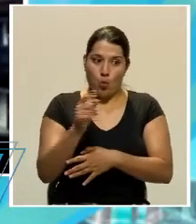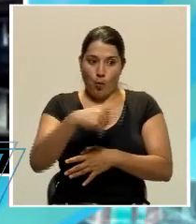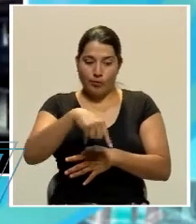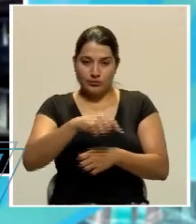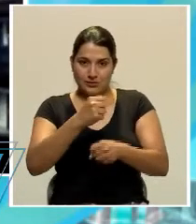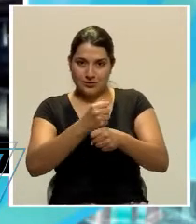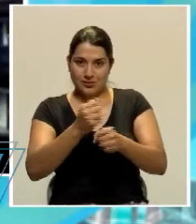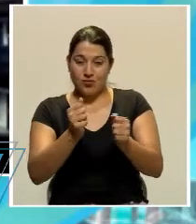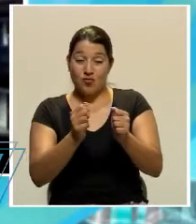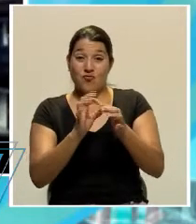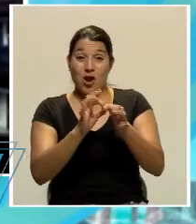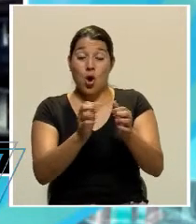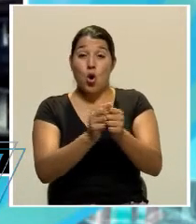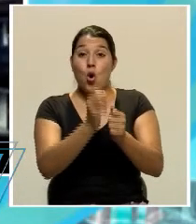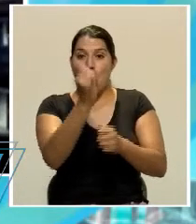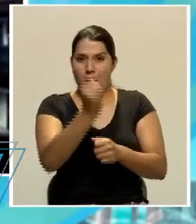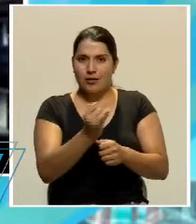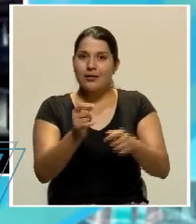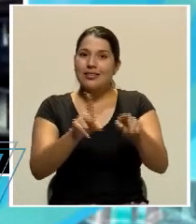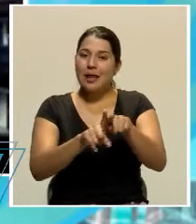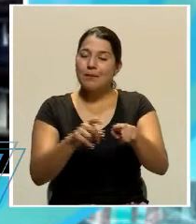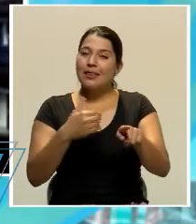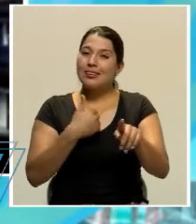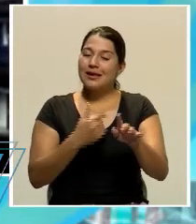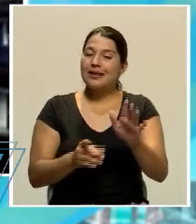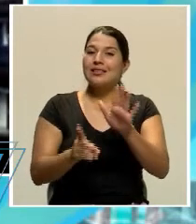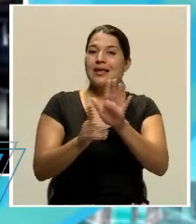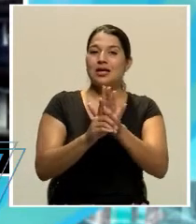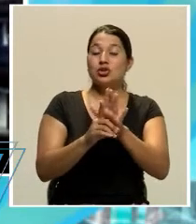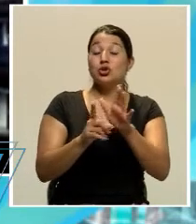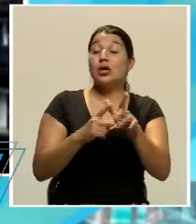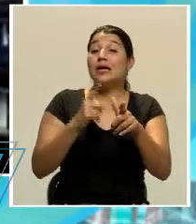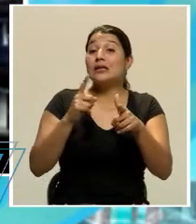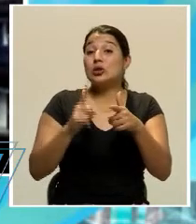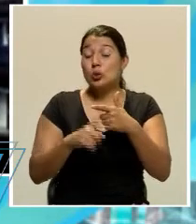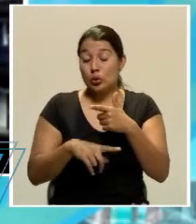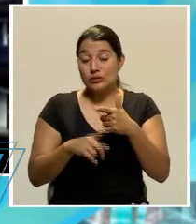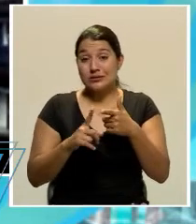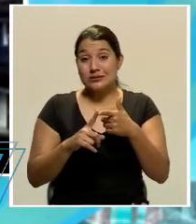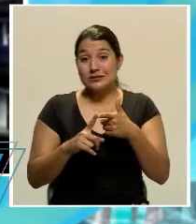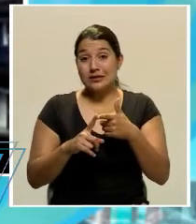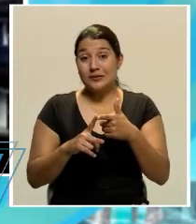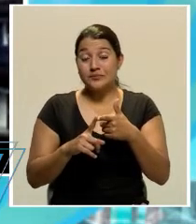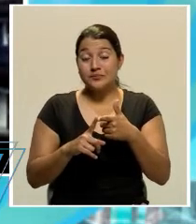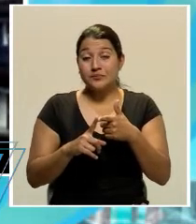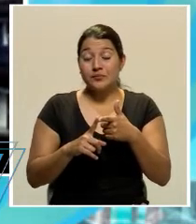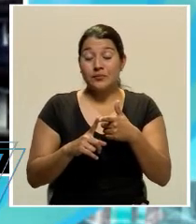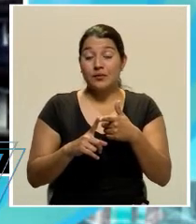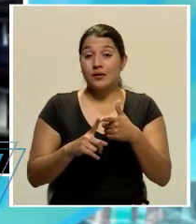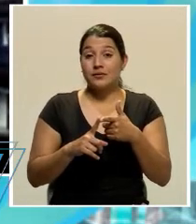a los cuales tienen derecho. Y entonces, de alguna forma, muy